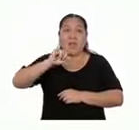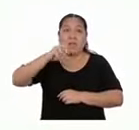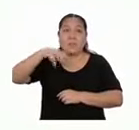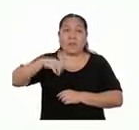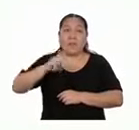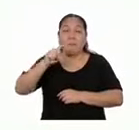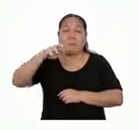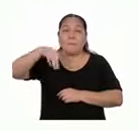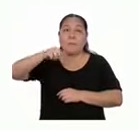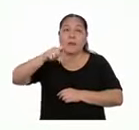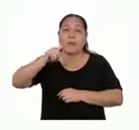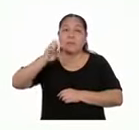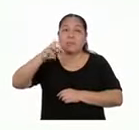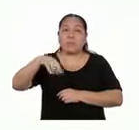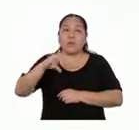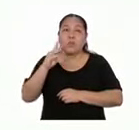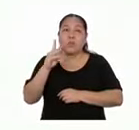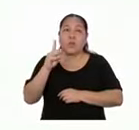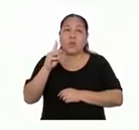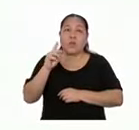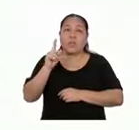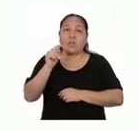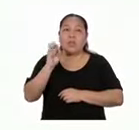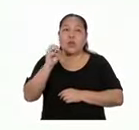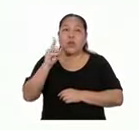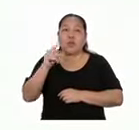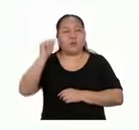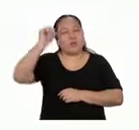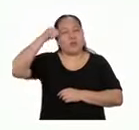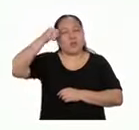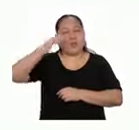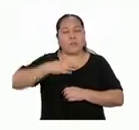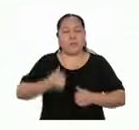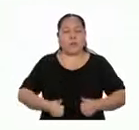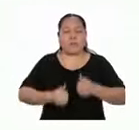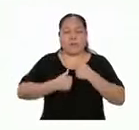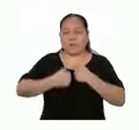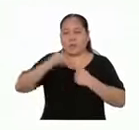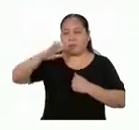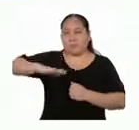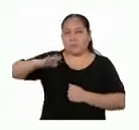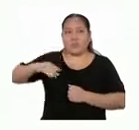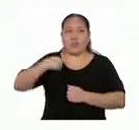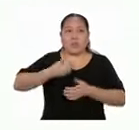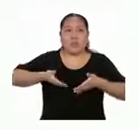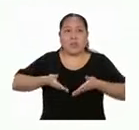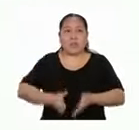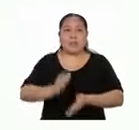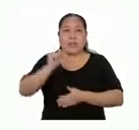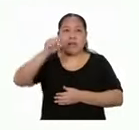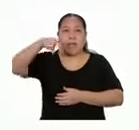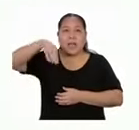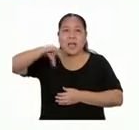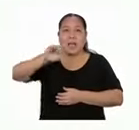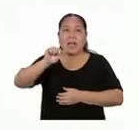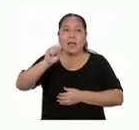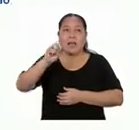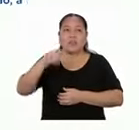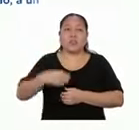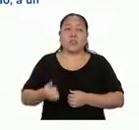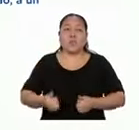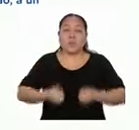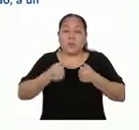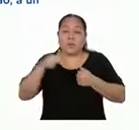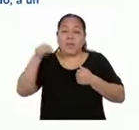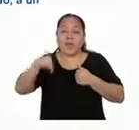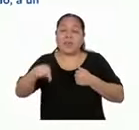Teodoro Gamboa, recordaba algo de mi vida infantil. Yo nací en la sierra de Ancash, Pomabamba, donde viví hasta los 5 años.